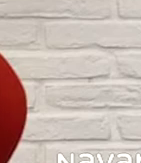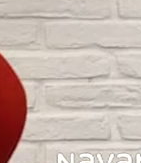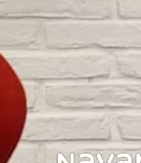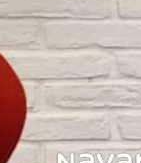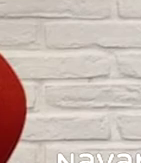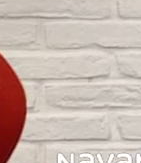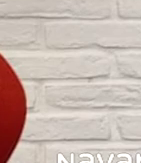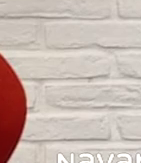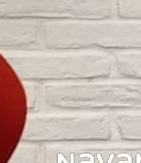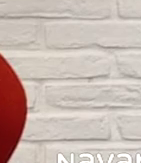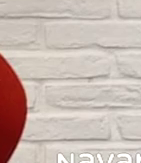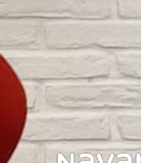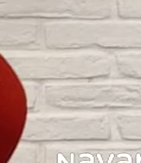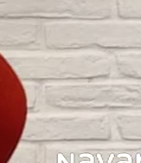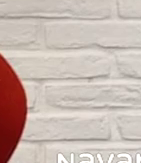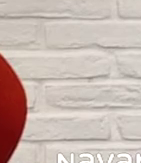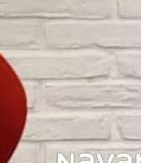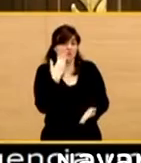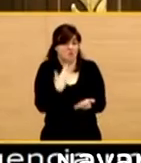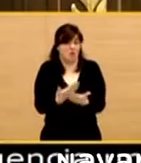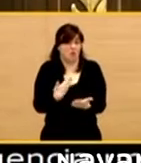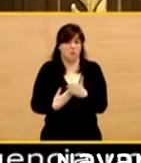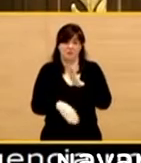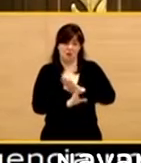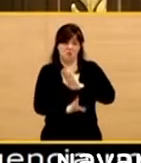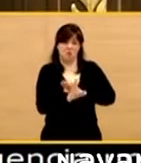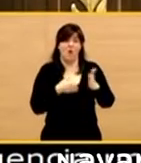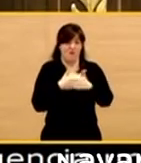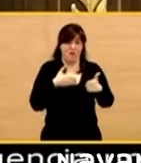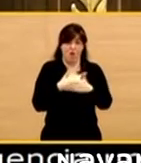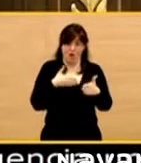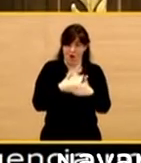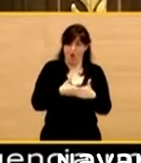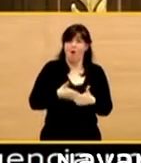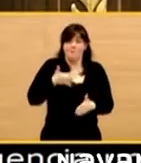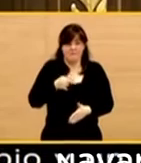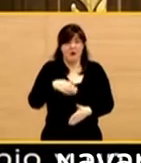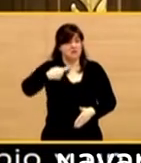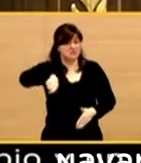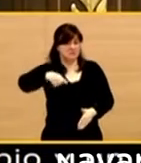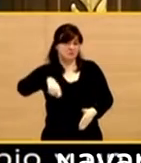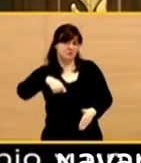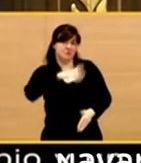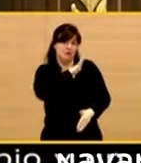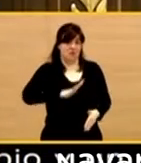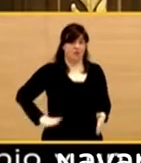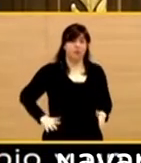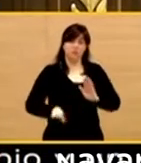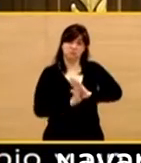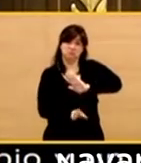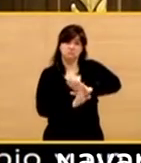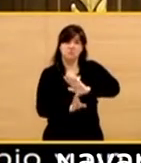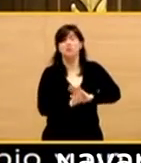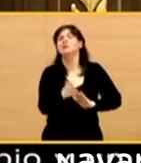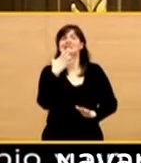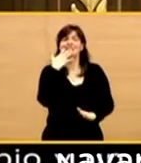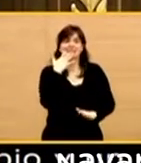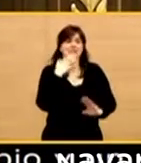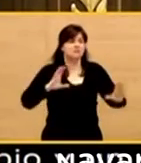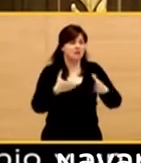directo ahora mismo en la Cámara Española, en el Congreso de los Diputados. Si hubiera un amplio desacuerdo político y